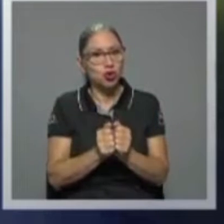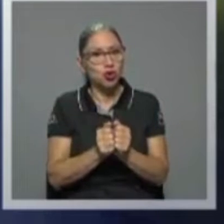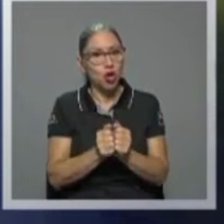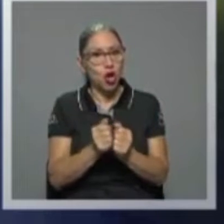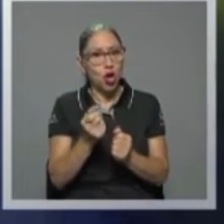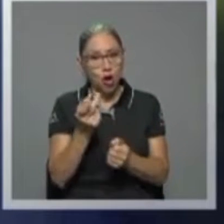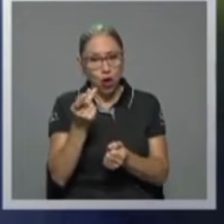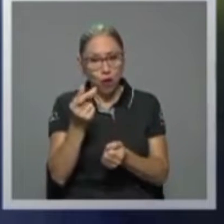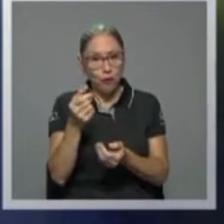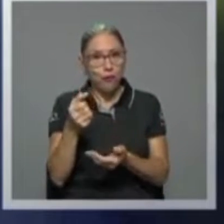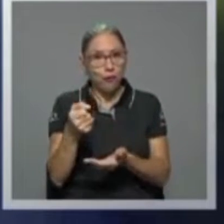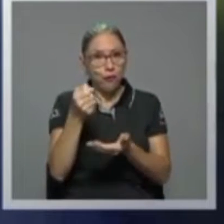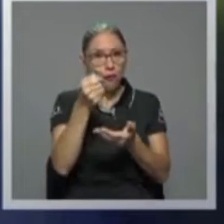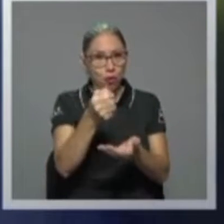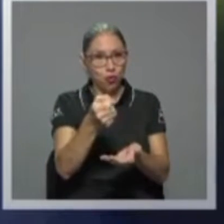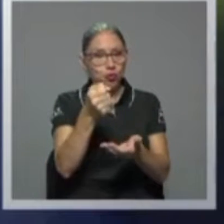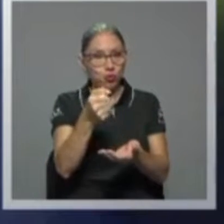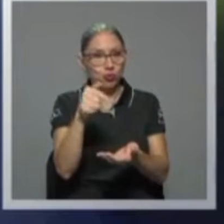fondos